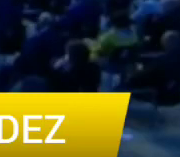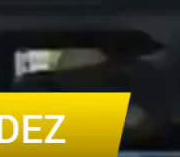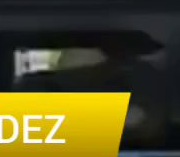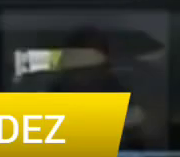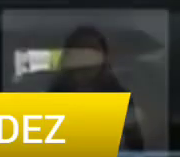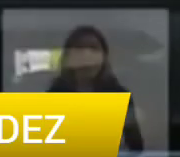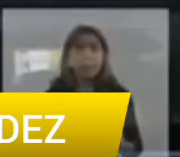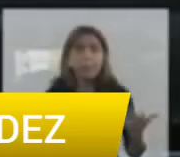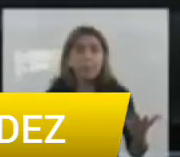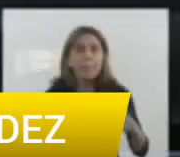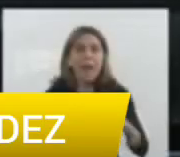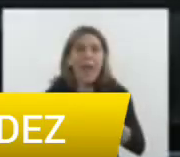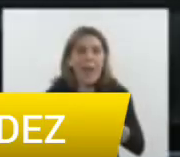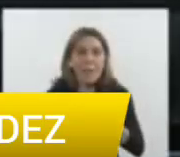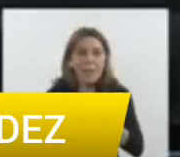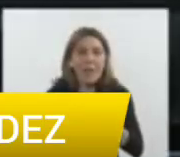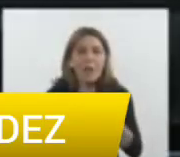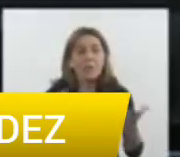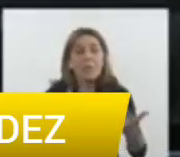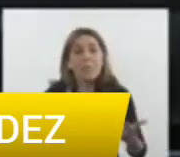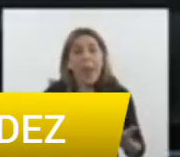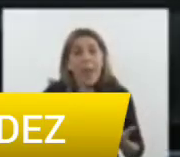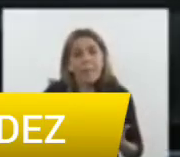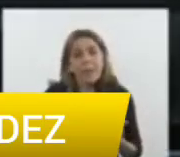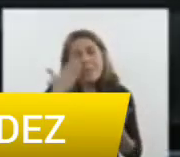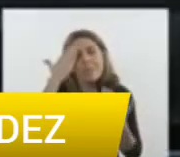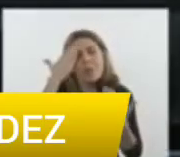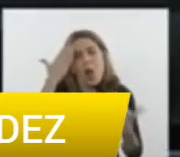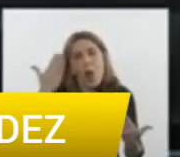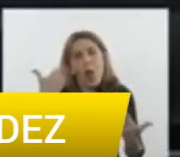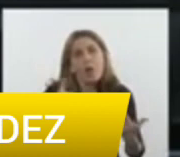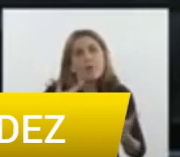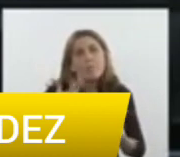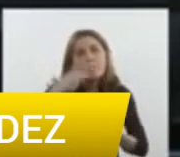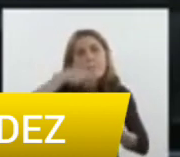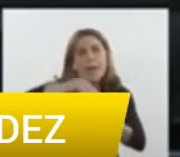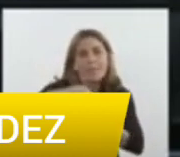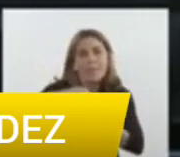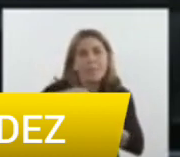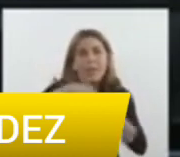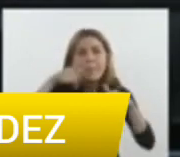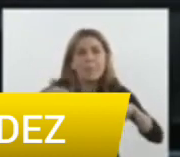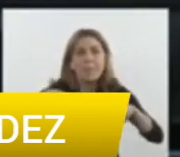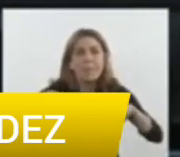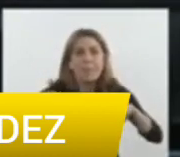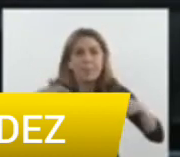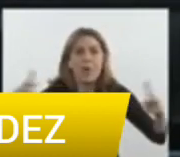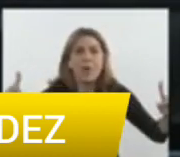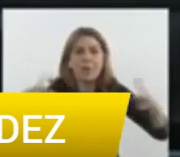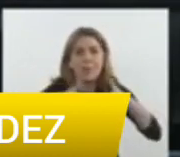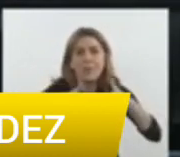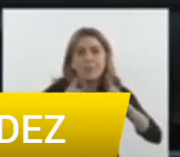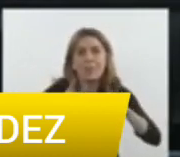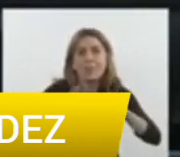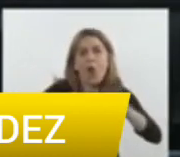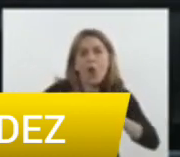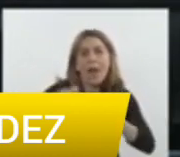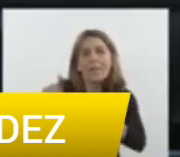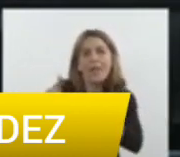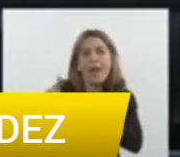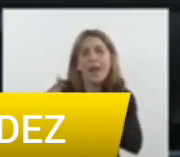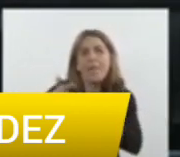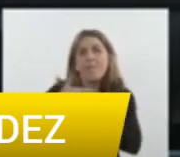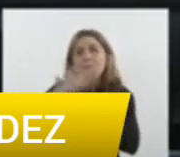Estimados amigos, para mí es un honor poder participar en este encuentro organizado por el Foro